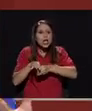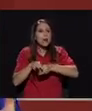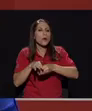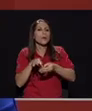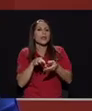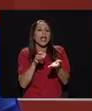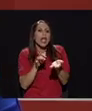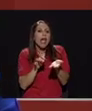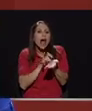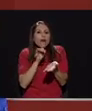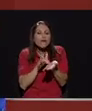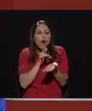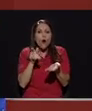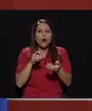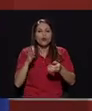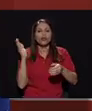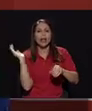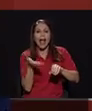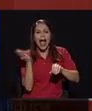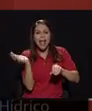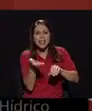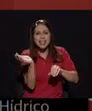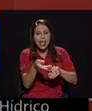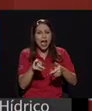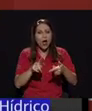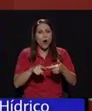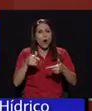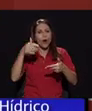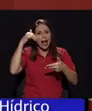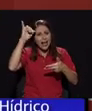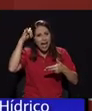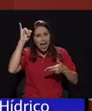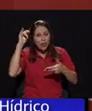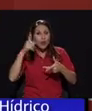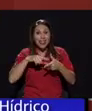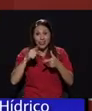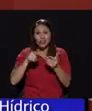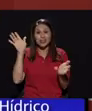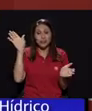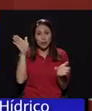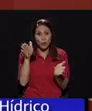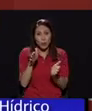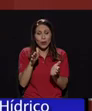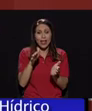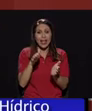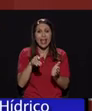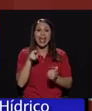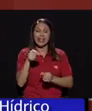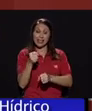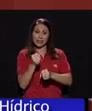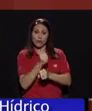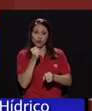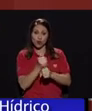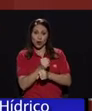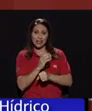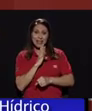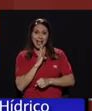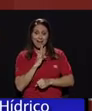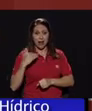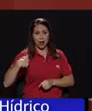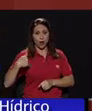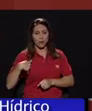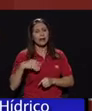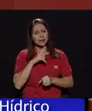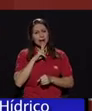arroz, caña, ganado, y perdidas entonces esas funciones que habla Olman y que